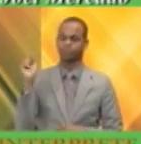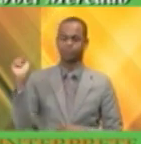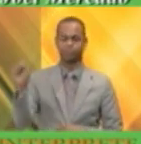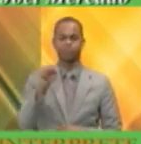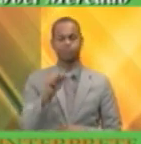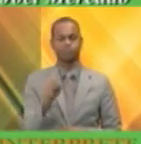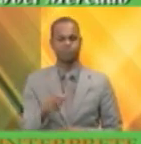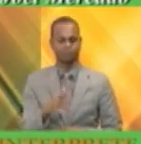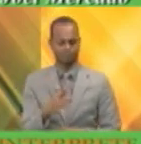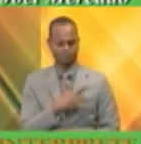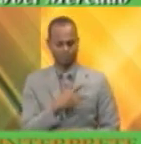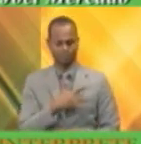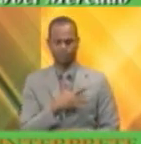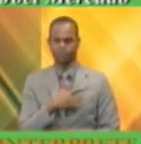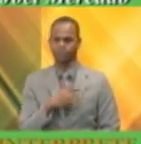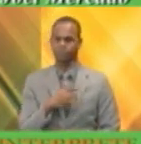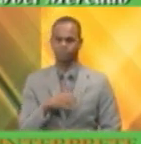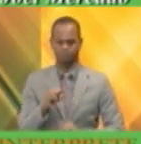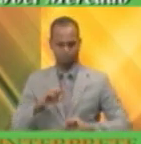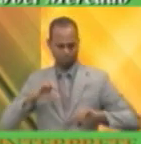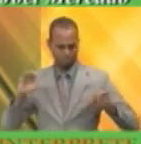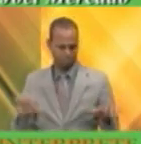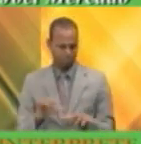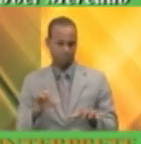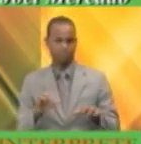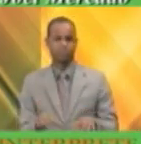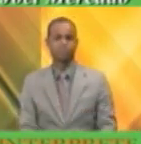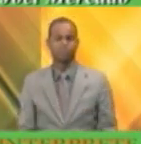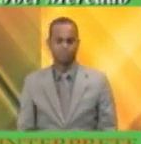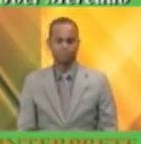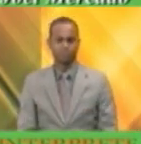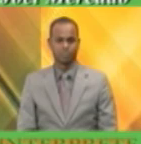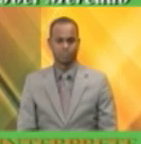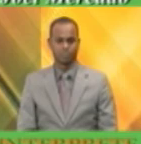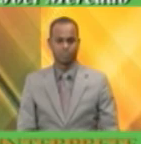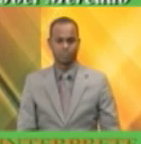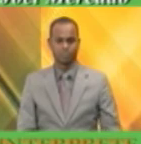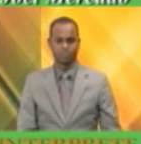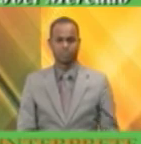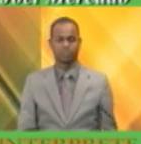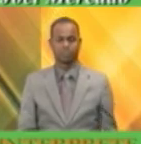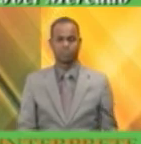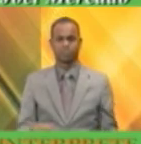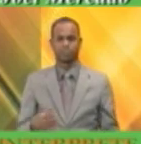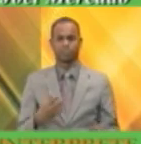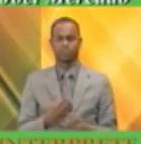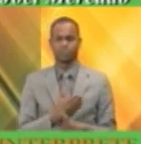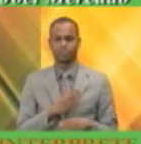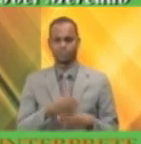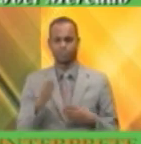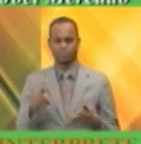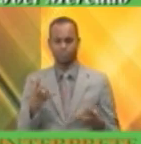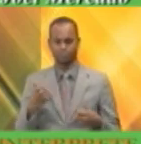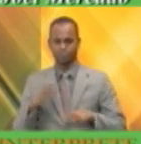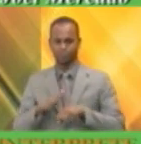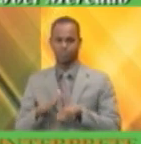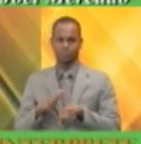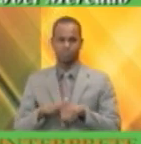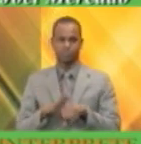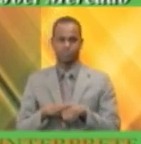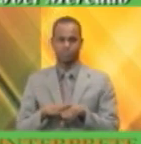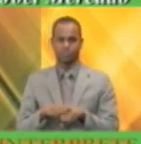tienen el coraje para llegar a eso. Antes de que termine este programa, yo quiero hacer un llamado.